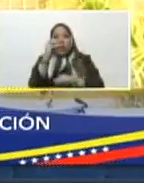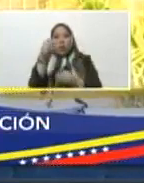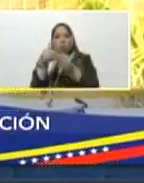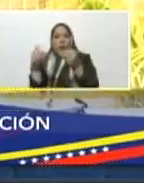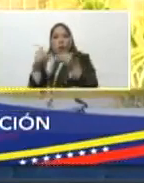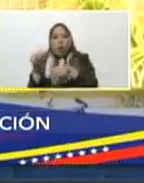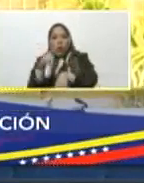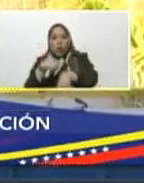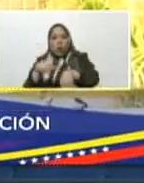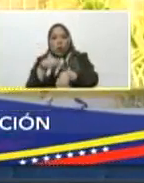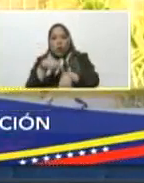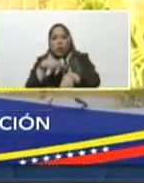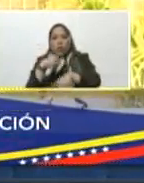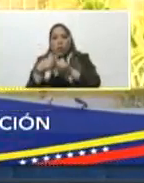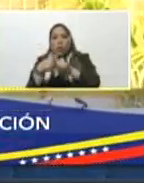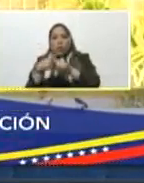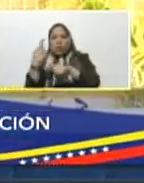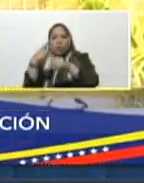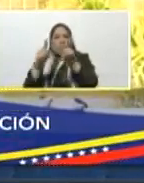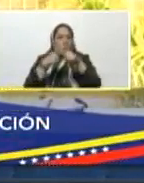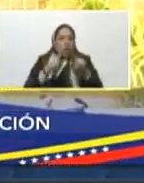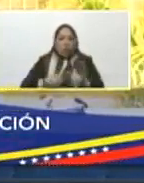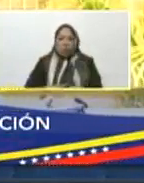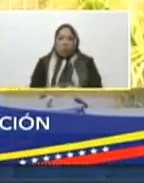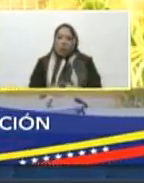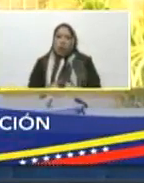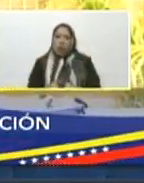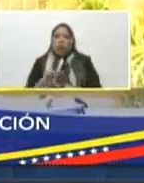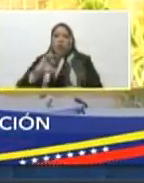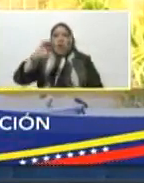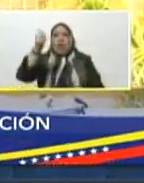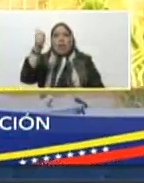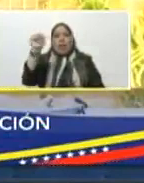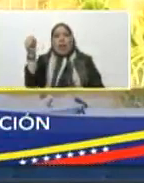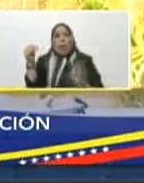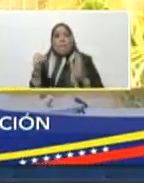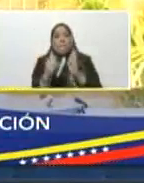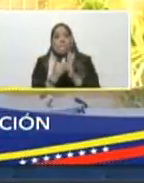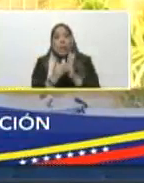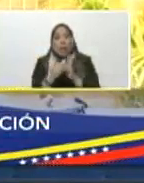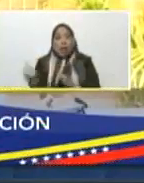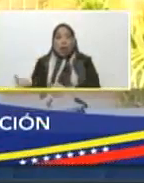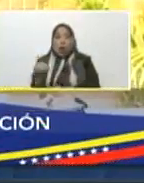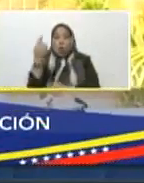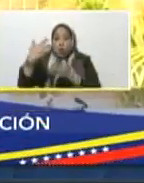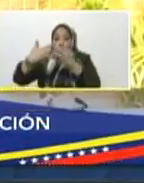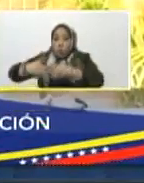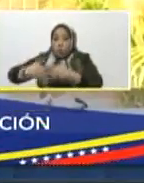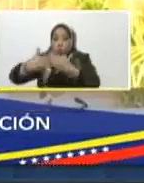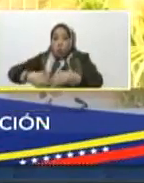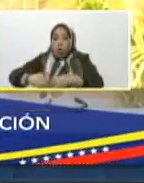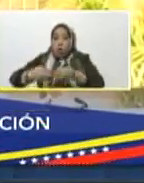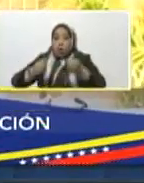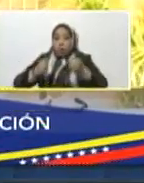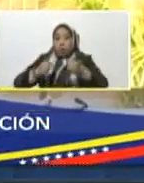$60 la hora por esto, por aquello, por aquello. Se está metiendo como $10,000 solo por esas maquinarias que son